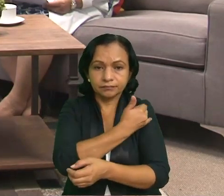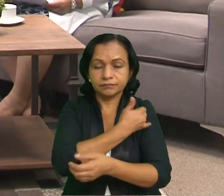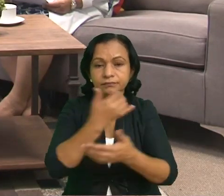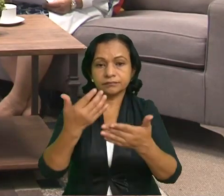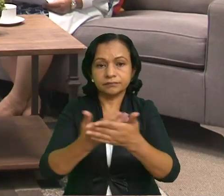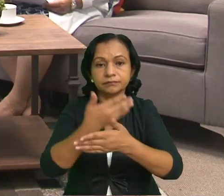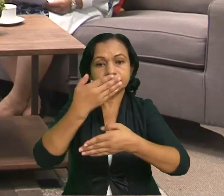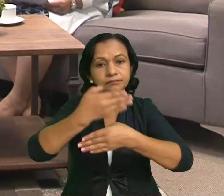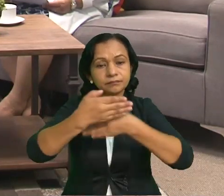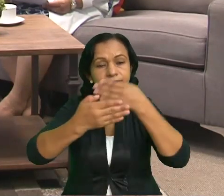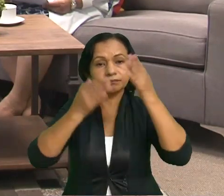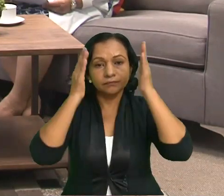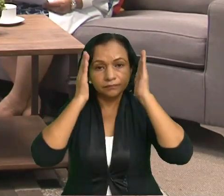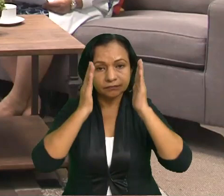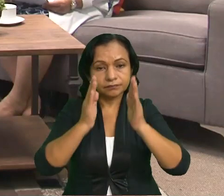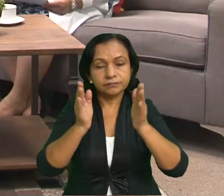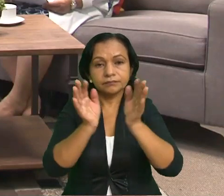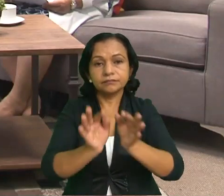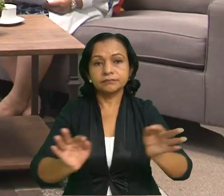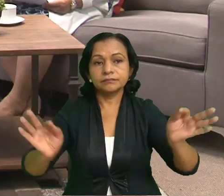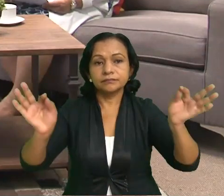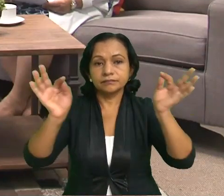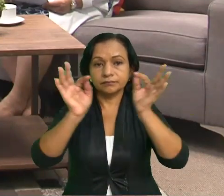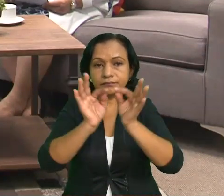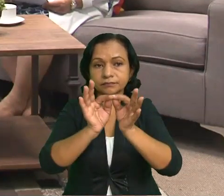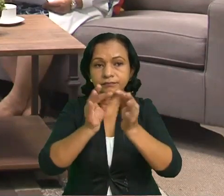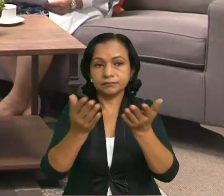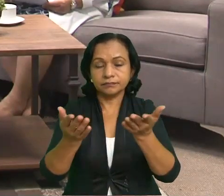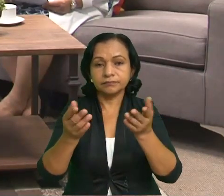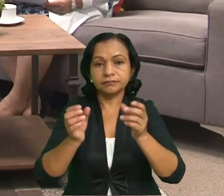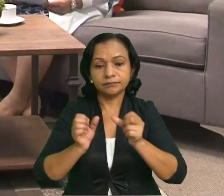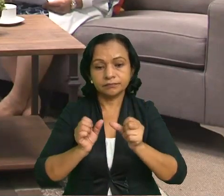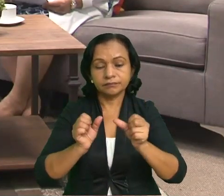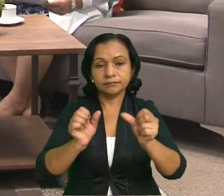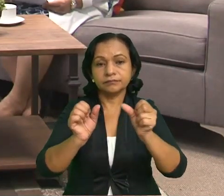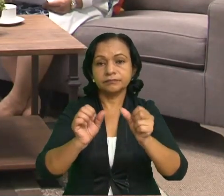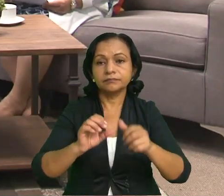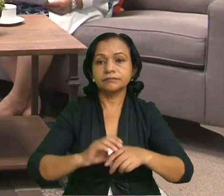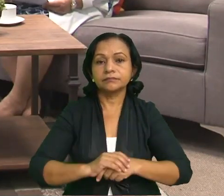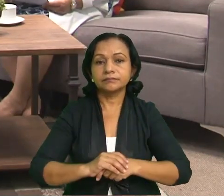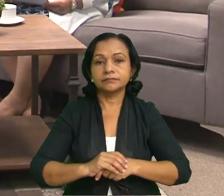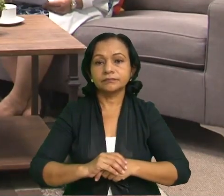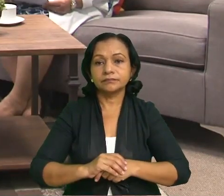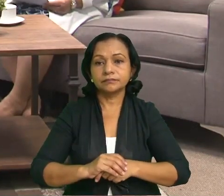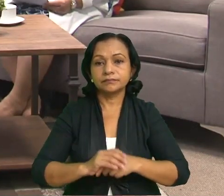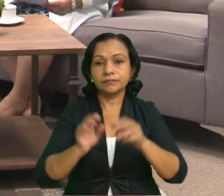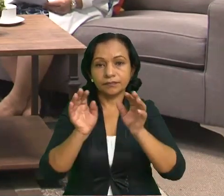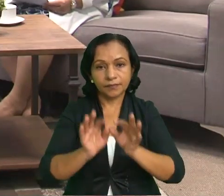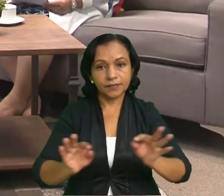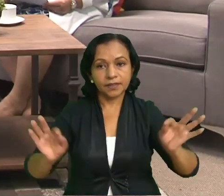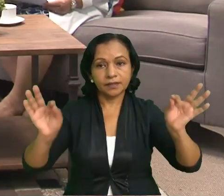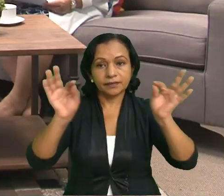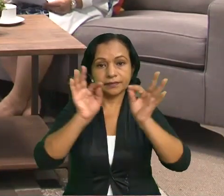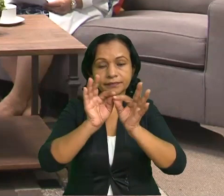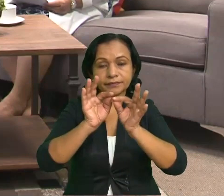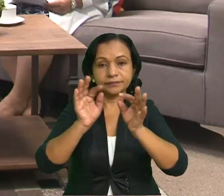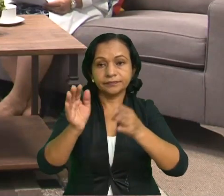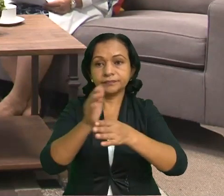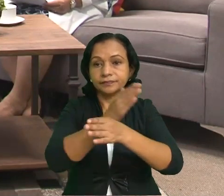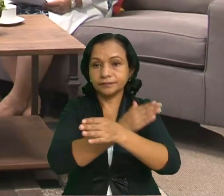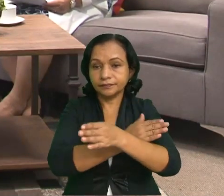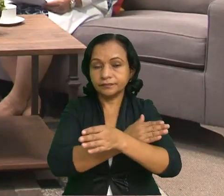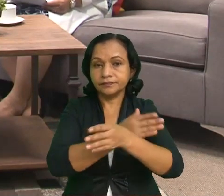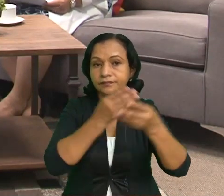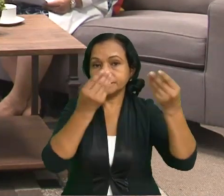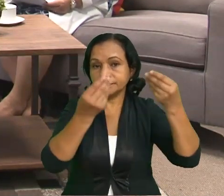de atención médica cuán importante ha sido esto y cuánto se ha avanzado desde el año 2007 yo creo que es muy importante lo que realizamos desde lo que habíamos